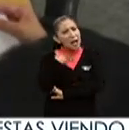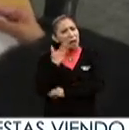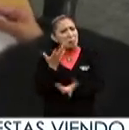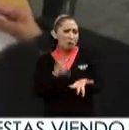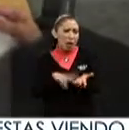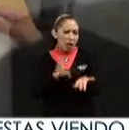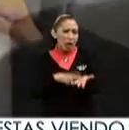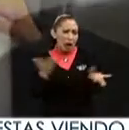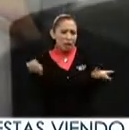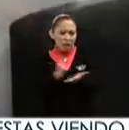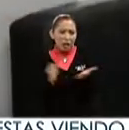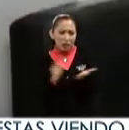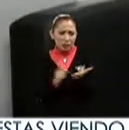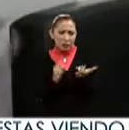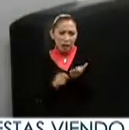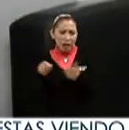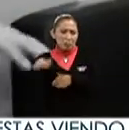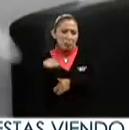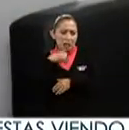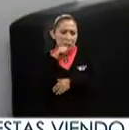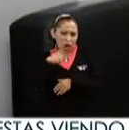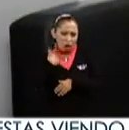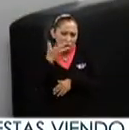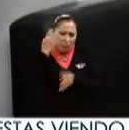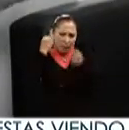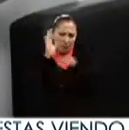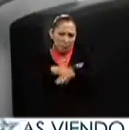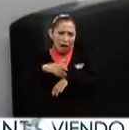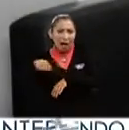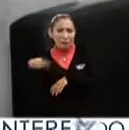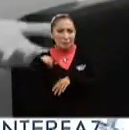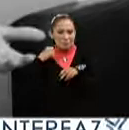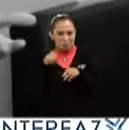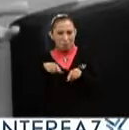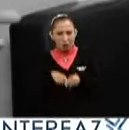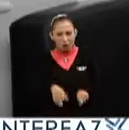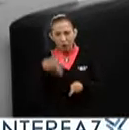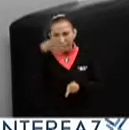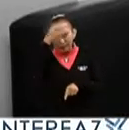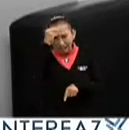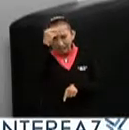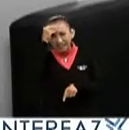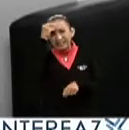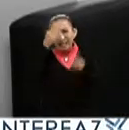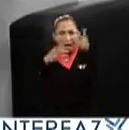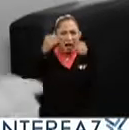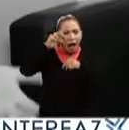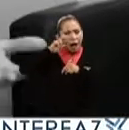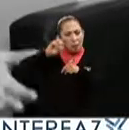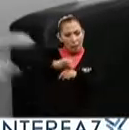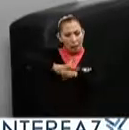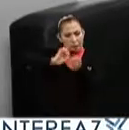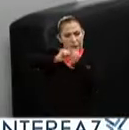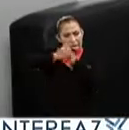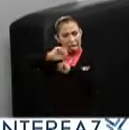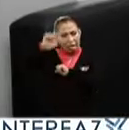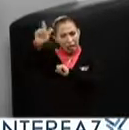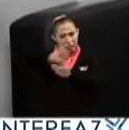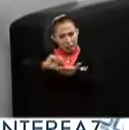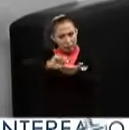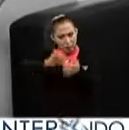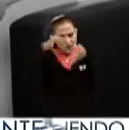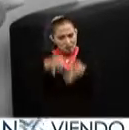la pena hacerlo y descubrí que además quería aprender. Creo que al mismo tiempo que aprendí a profesionalizar la